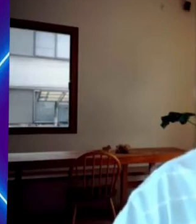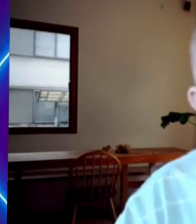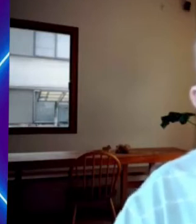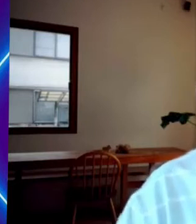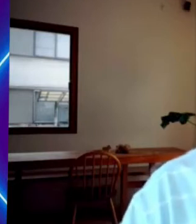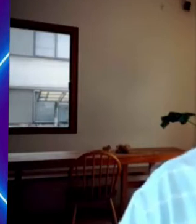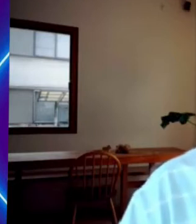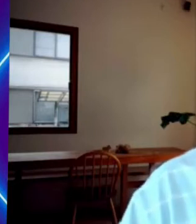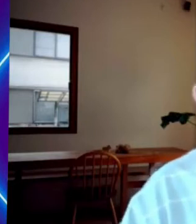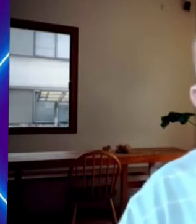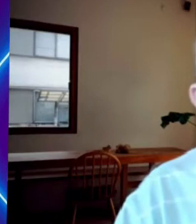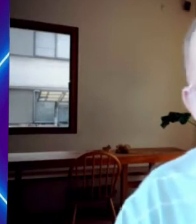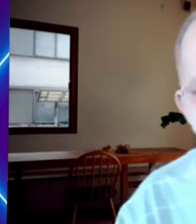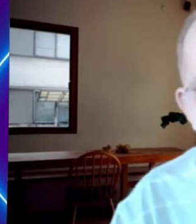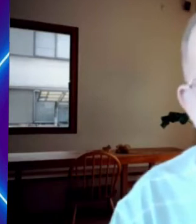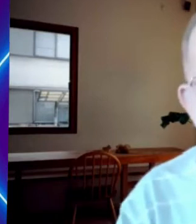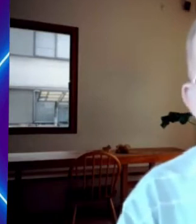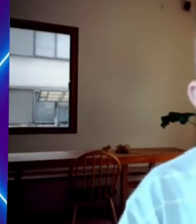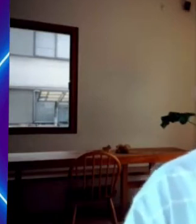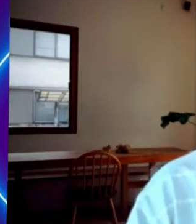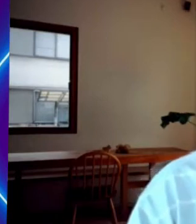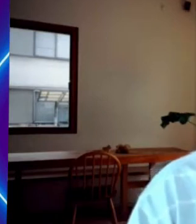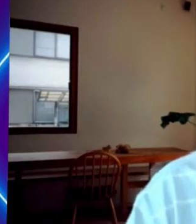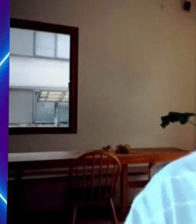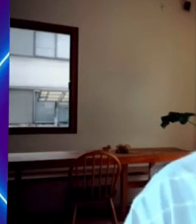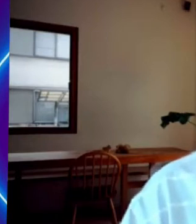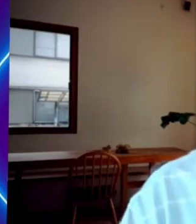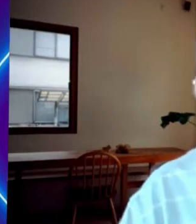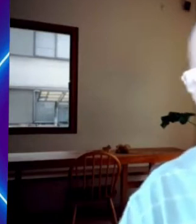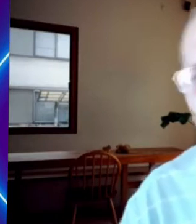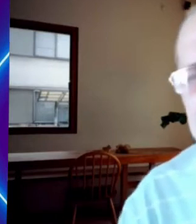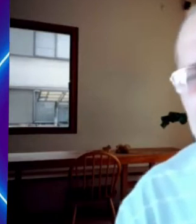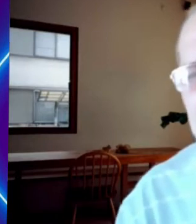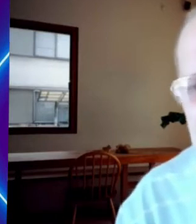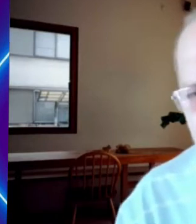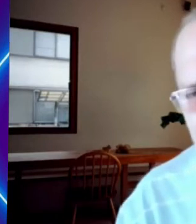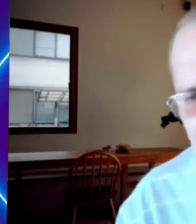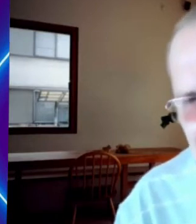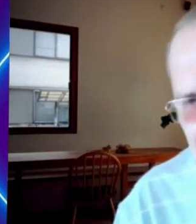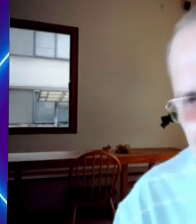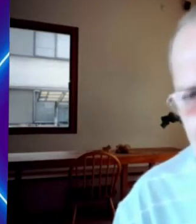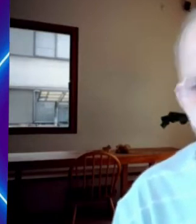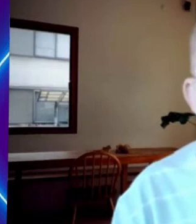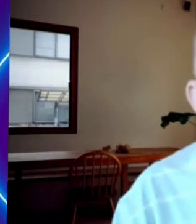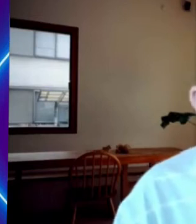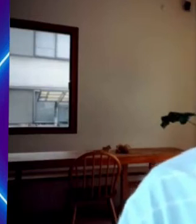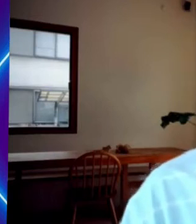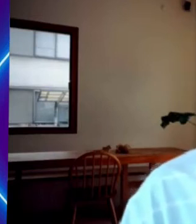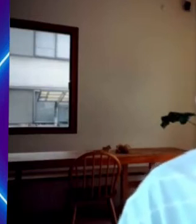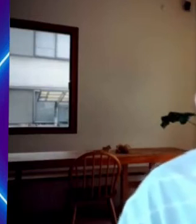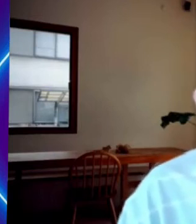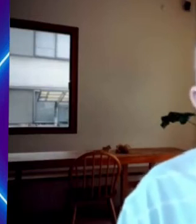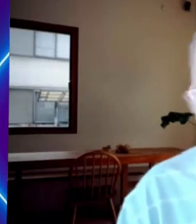uno de los salones del Senado con el embajador ruso, si no hay certeza. Esto no es un